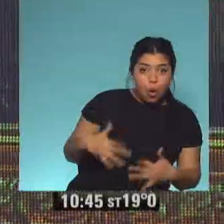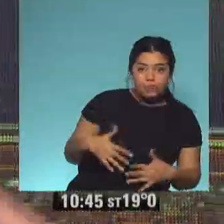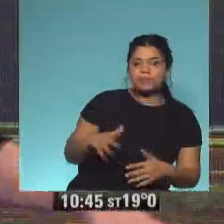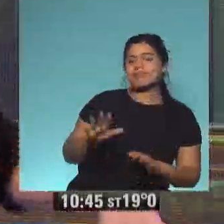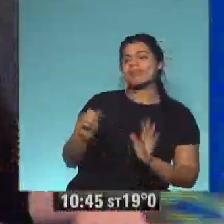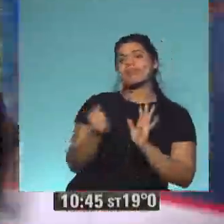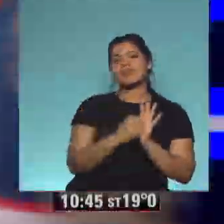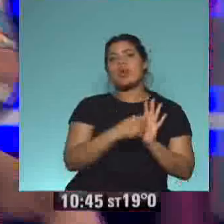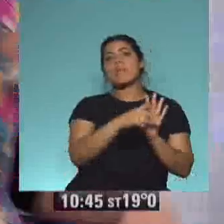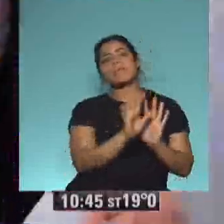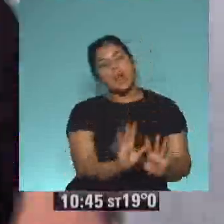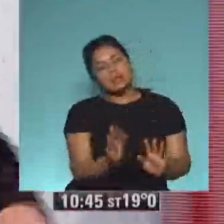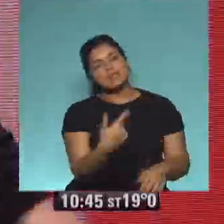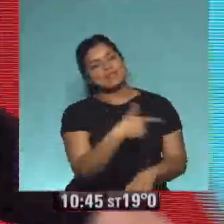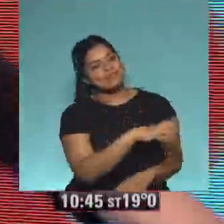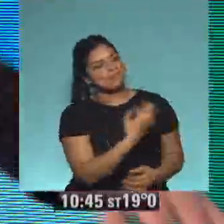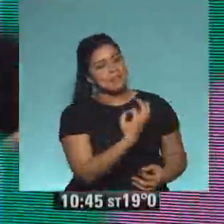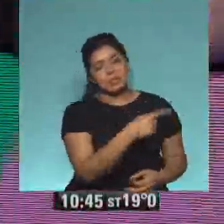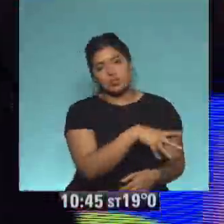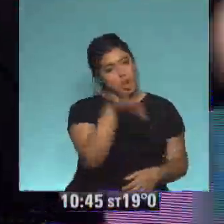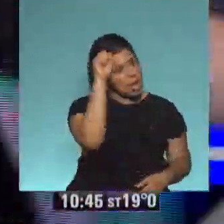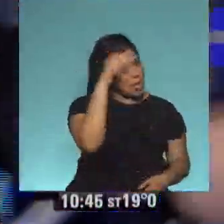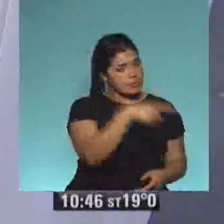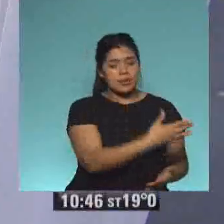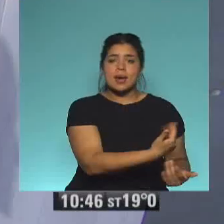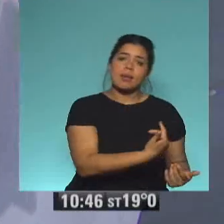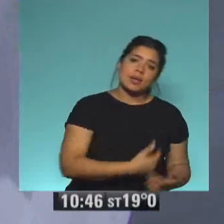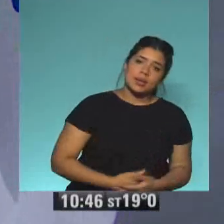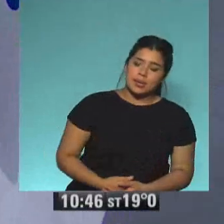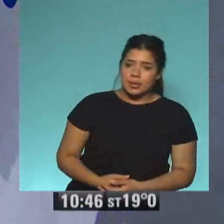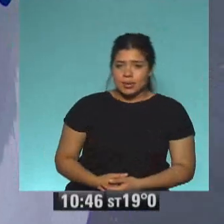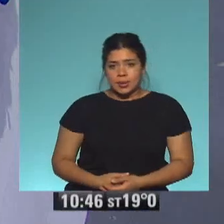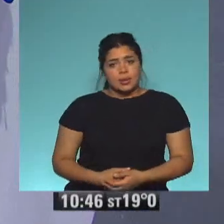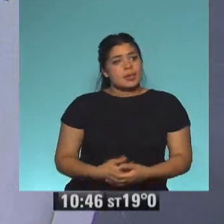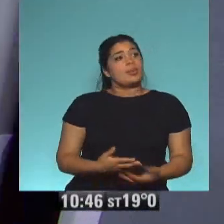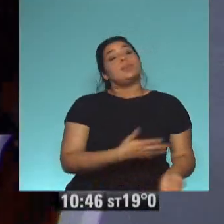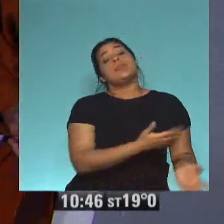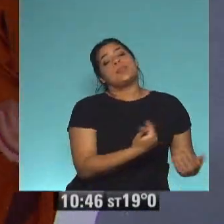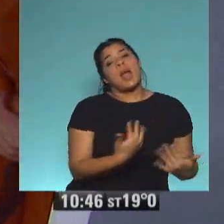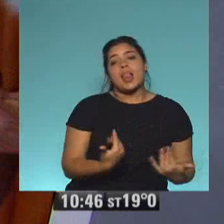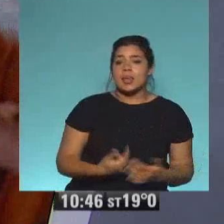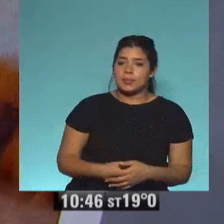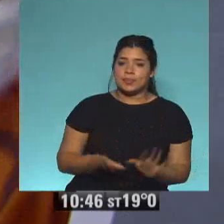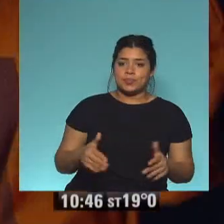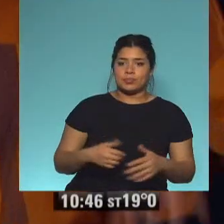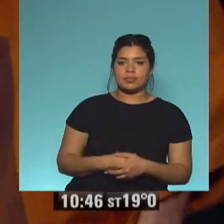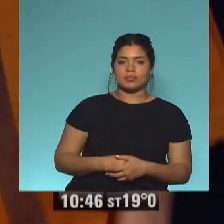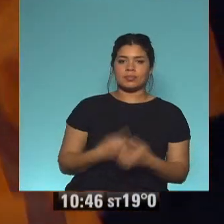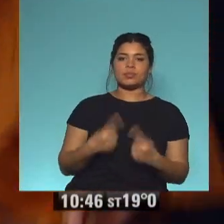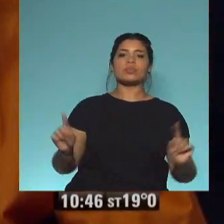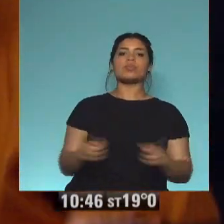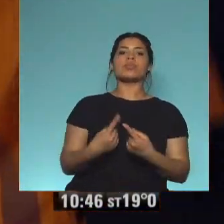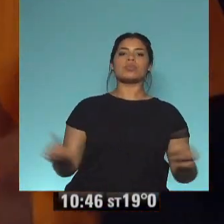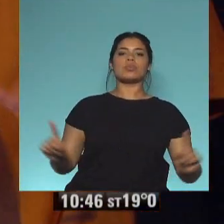espera, Emi, seguramente no puede abrir. Sí, espera. Pasa, pasa. Emi, entra volando, por favor, ¿eh? Dale, vuele, vuele.